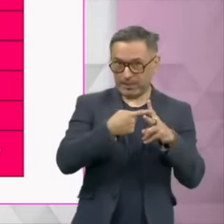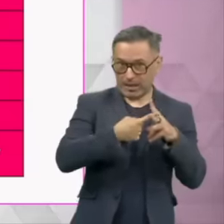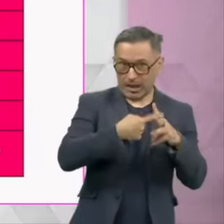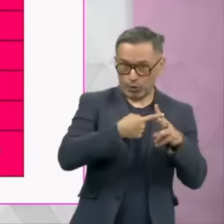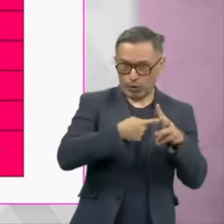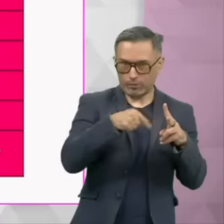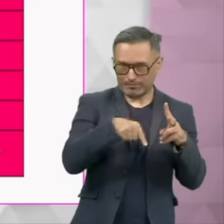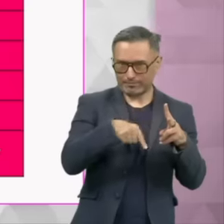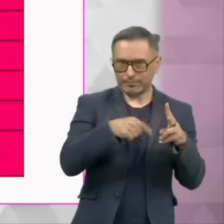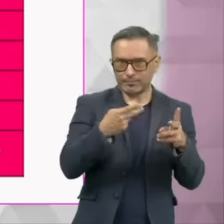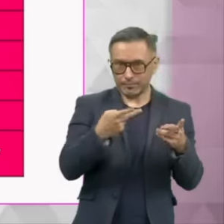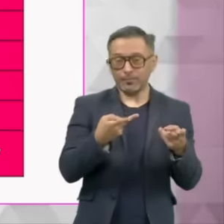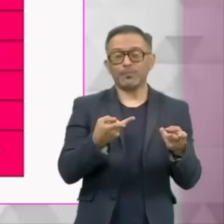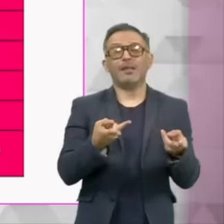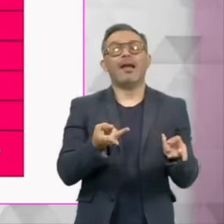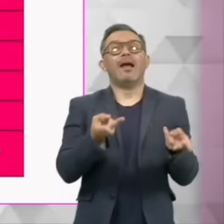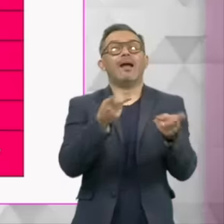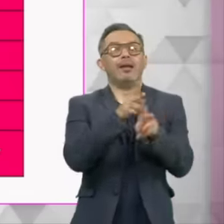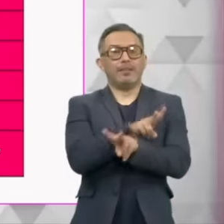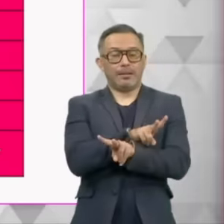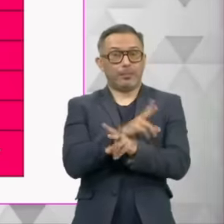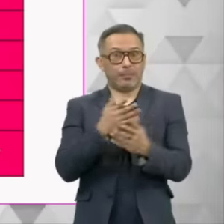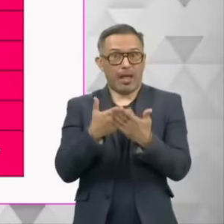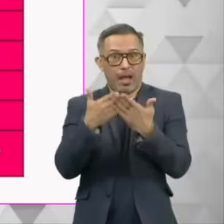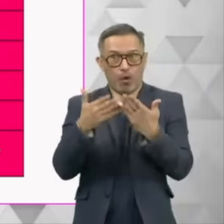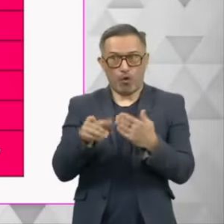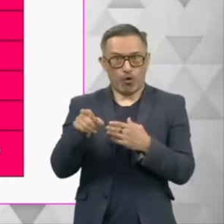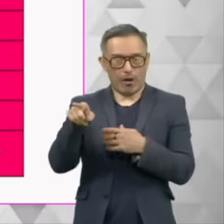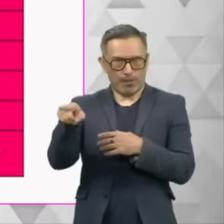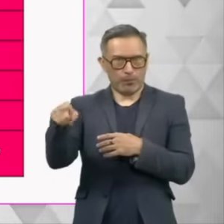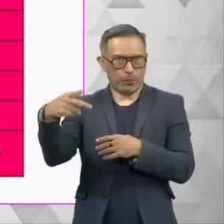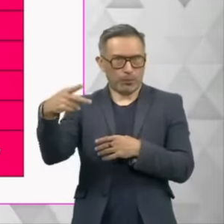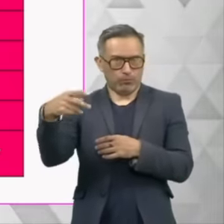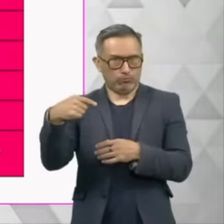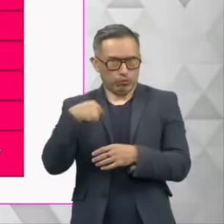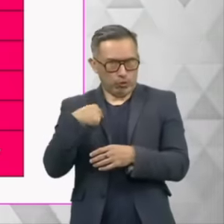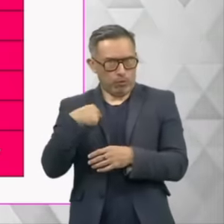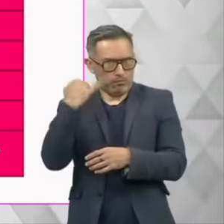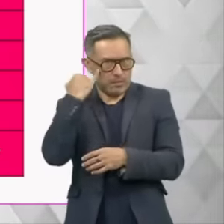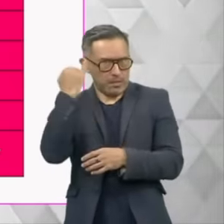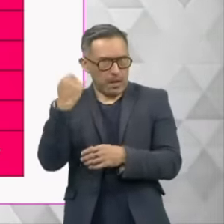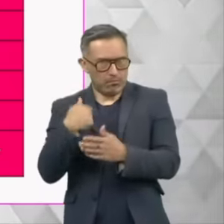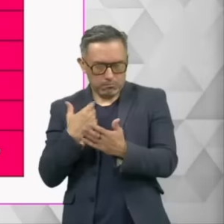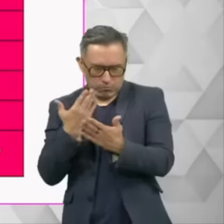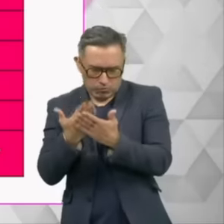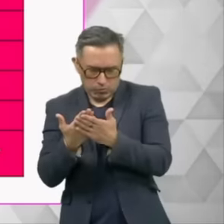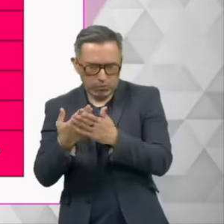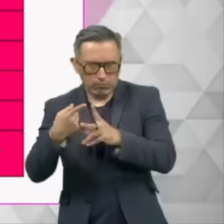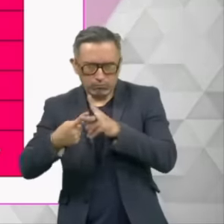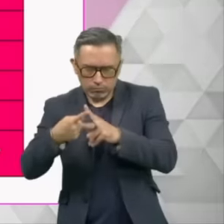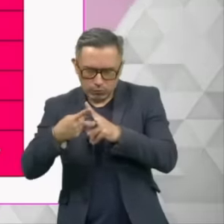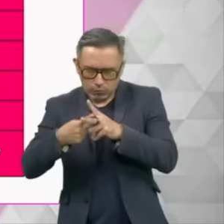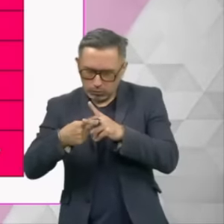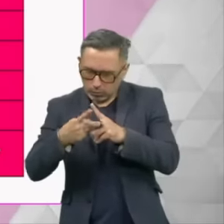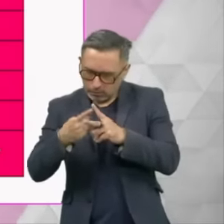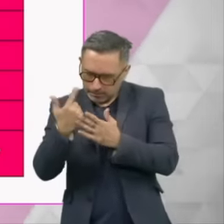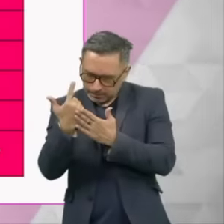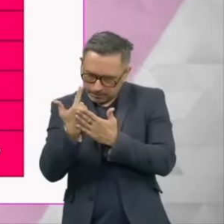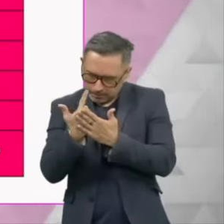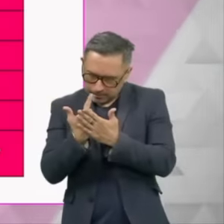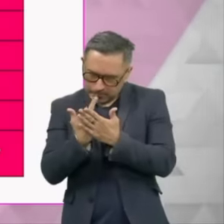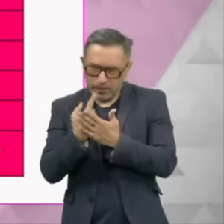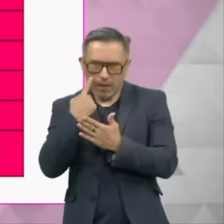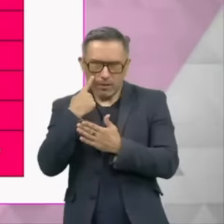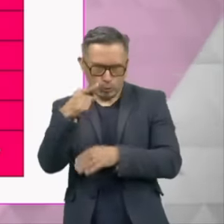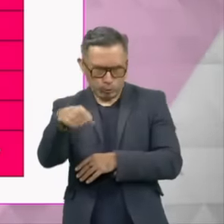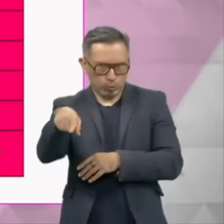acuerdo con la lectura y traducción aritmética que pongo sobre la mesa, pido a ustedes que revisemos